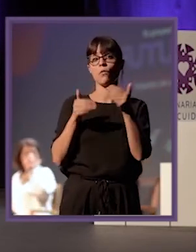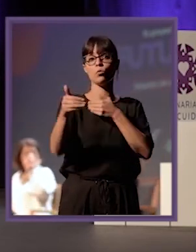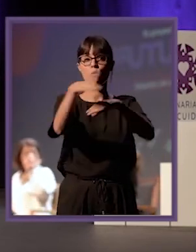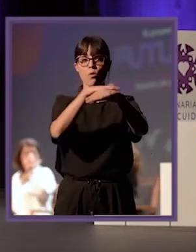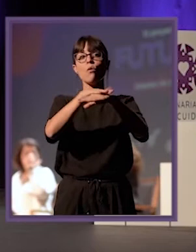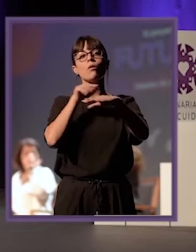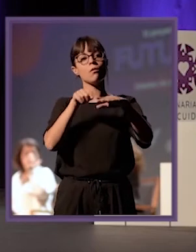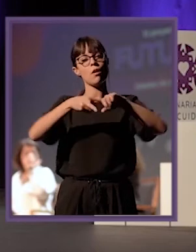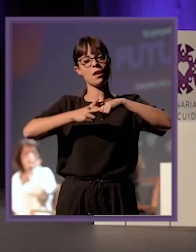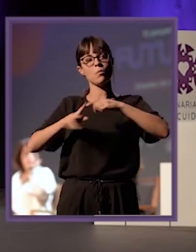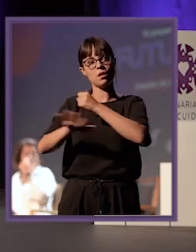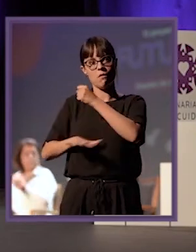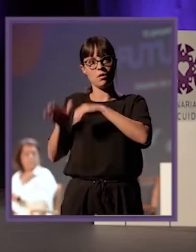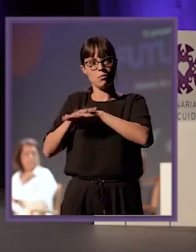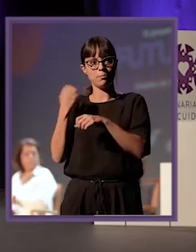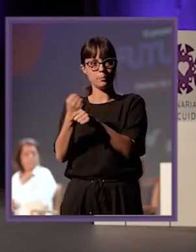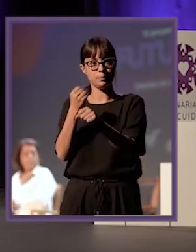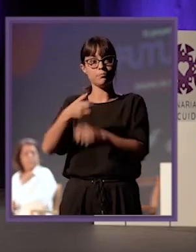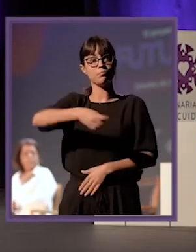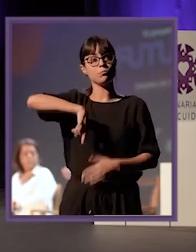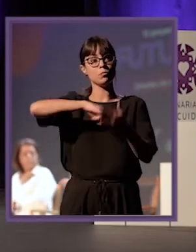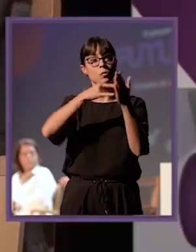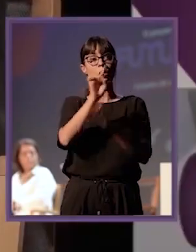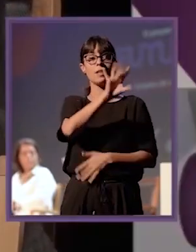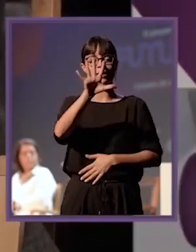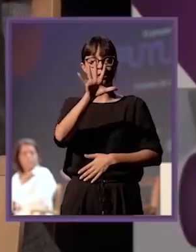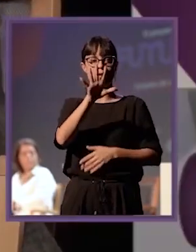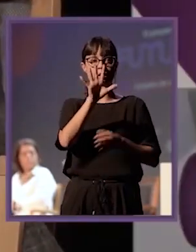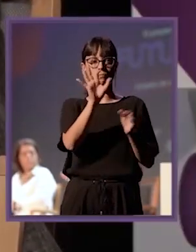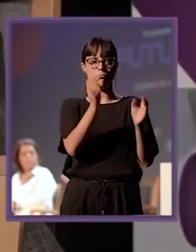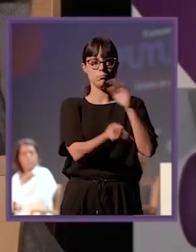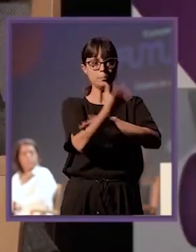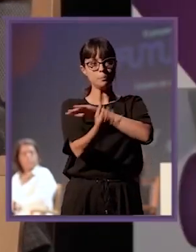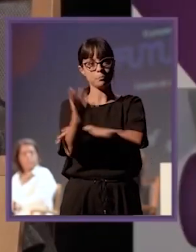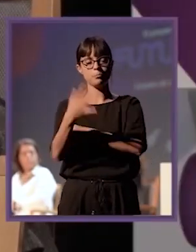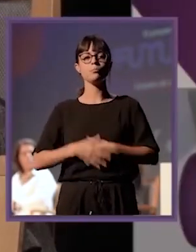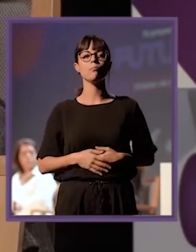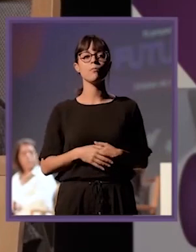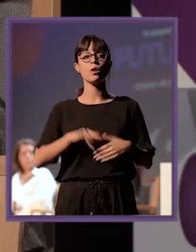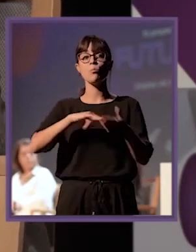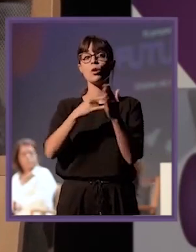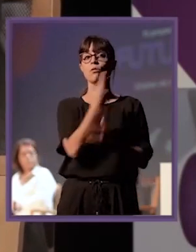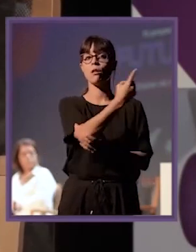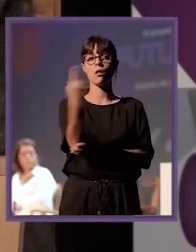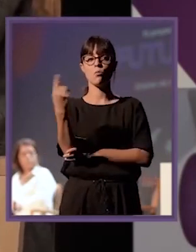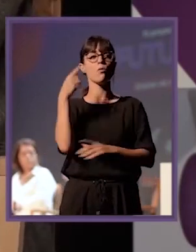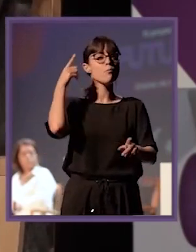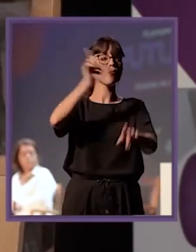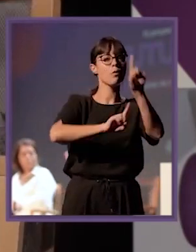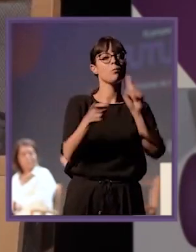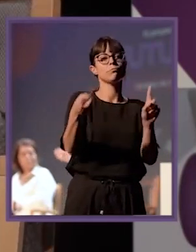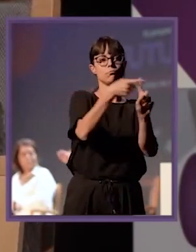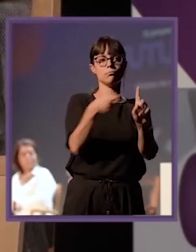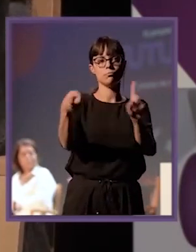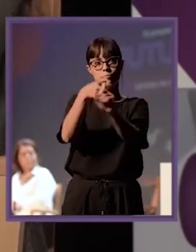nosotros articulamos eso en torno a 15 proyectos. Y cada proyecto tiene el objetivo de dar respuesta a una de estas problemáticas.